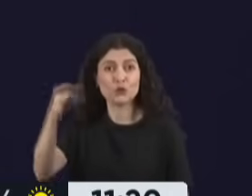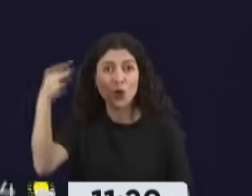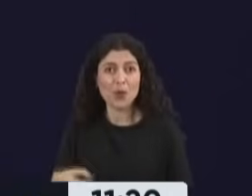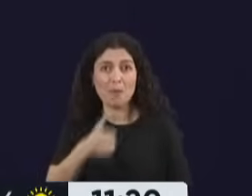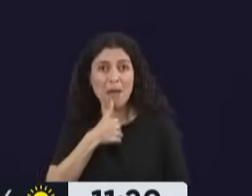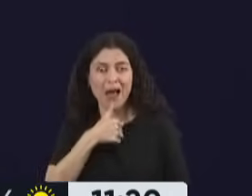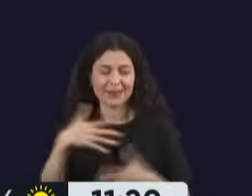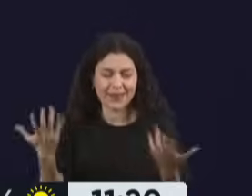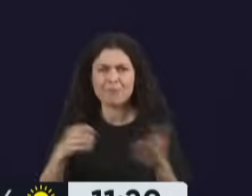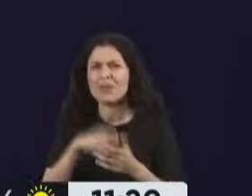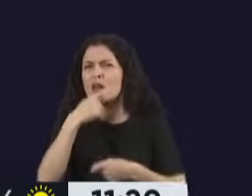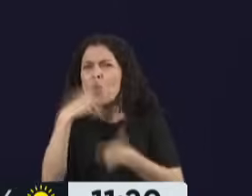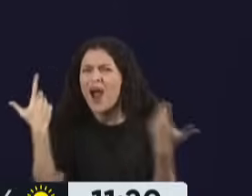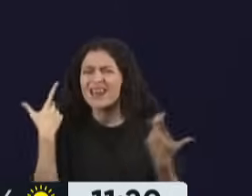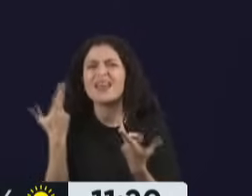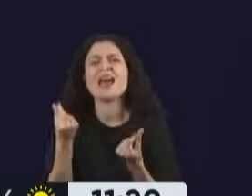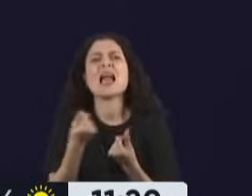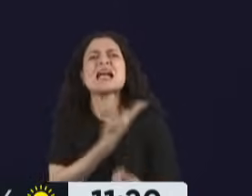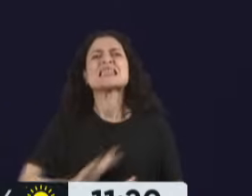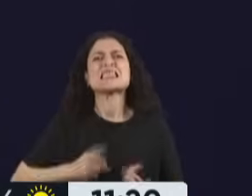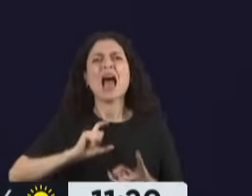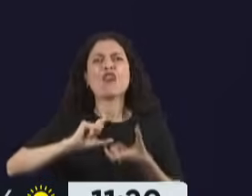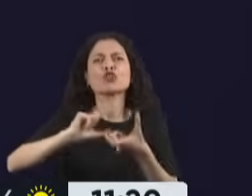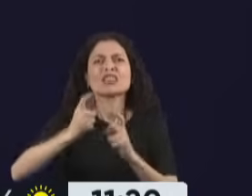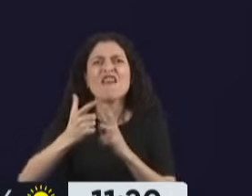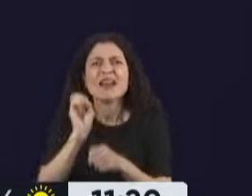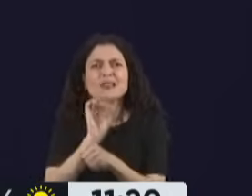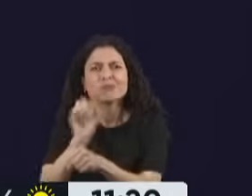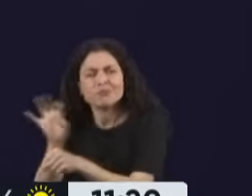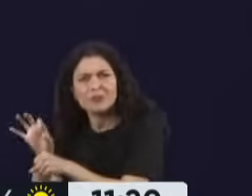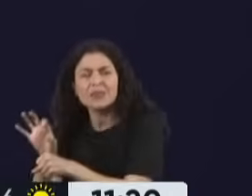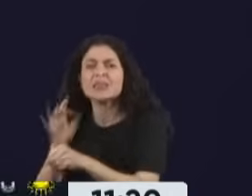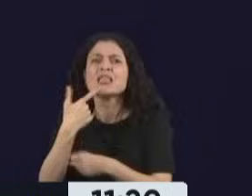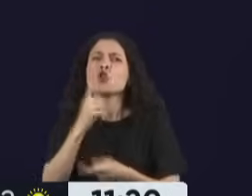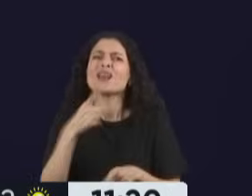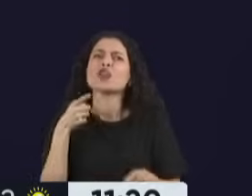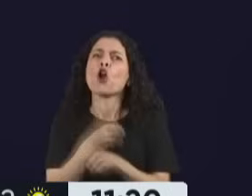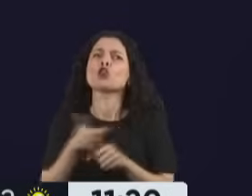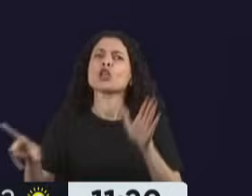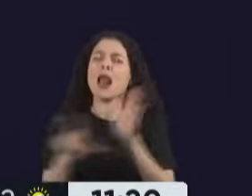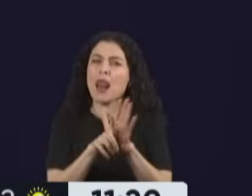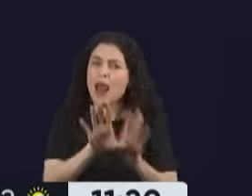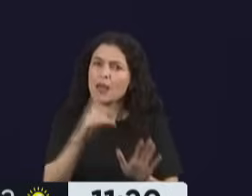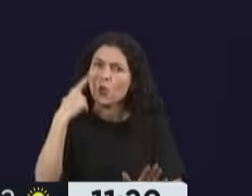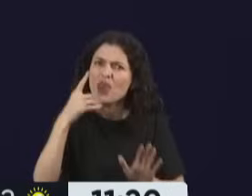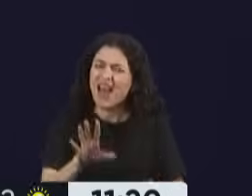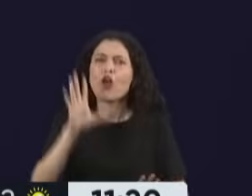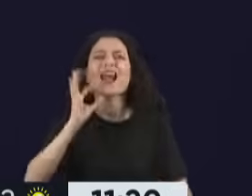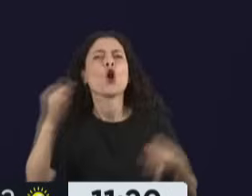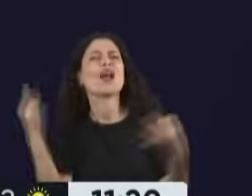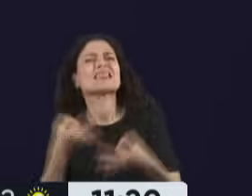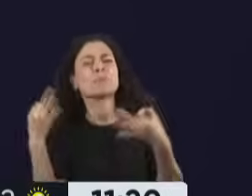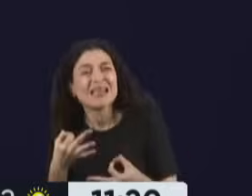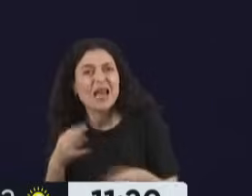efectivamente cualquier transferencia que se haga a las provincias por sobre lo legalmente estipulado es a pedido y con